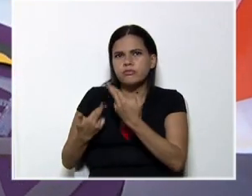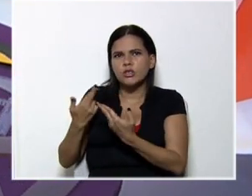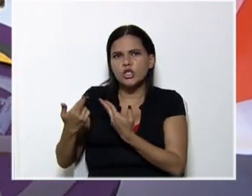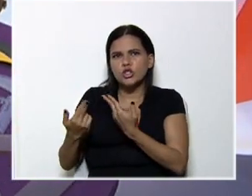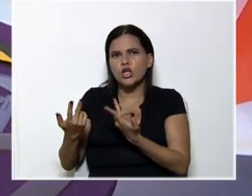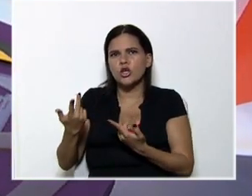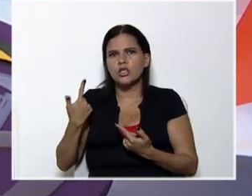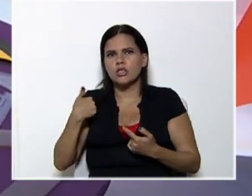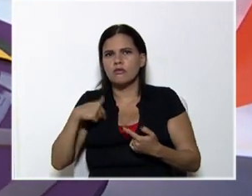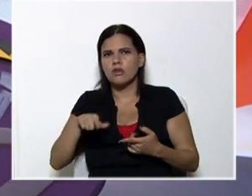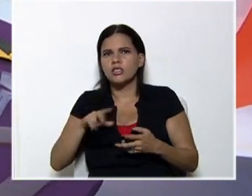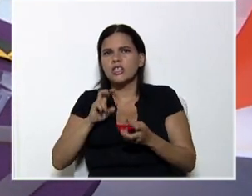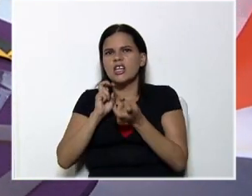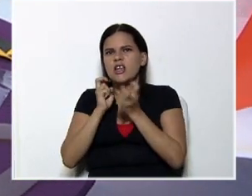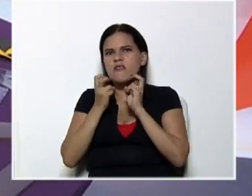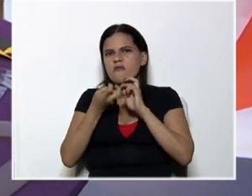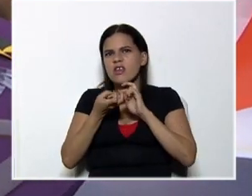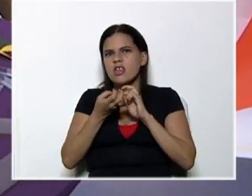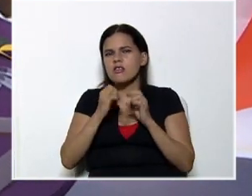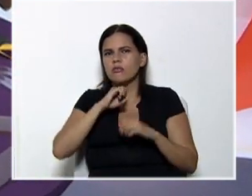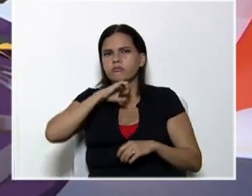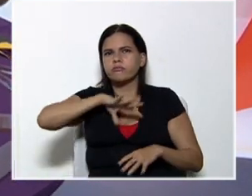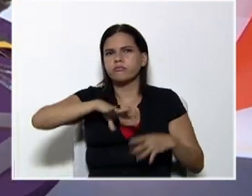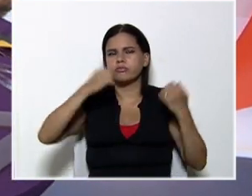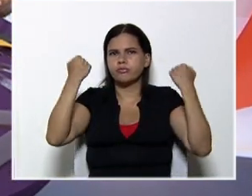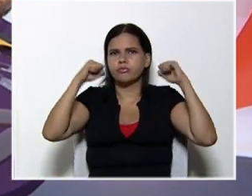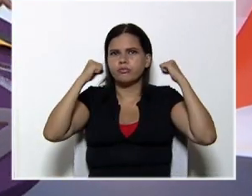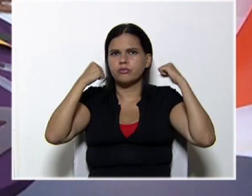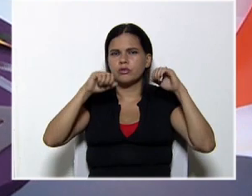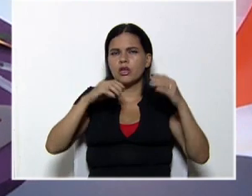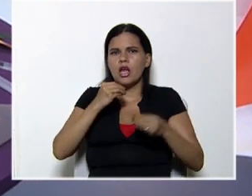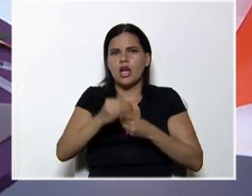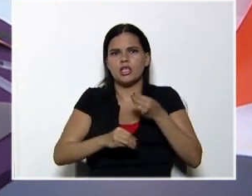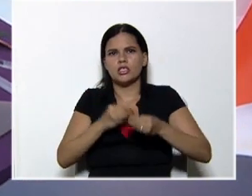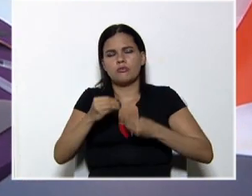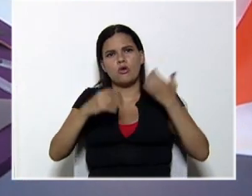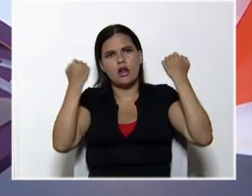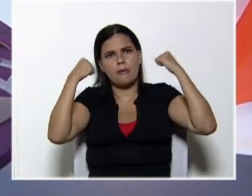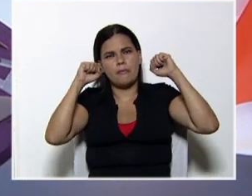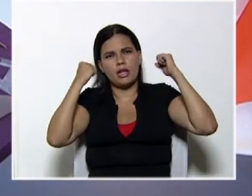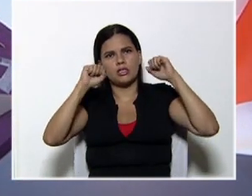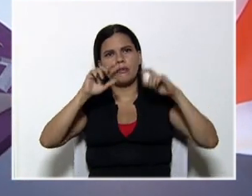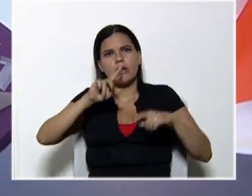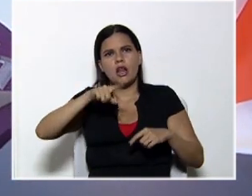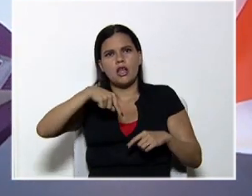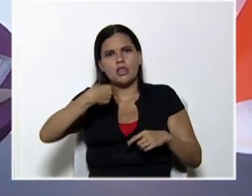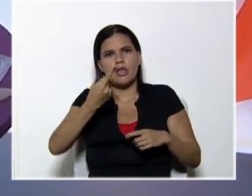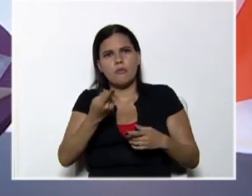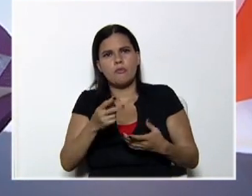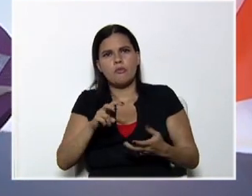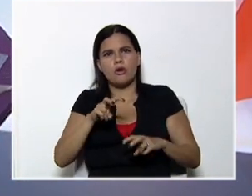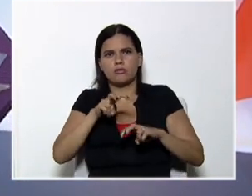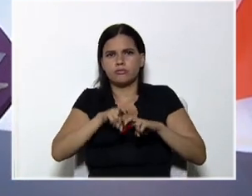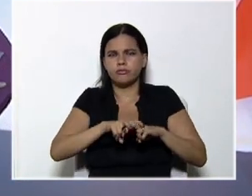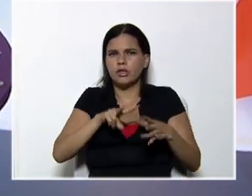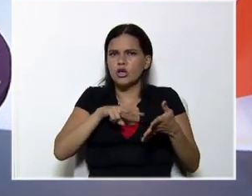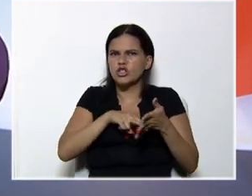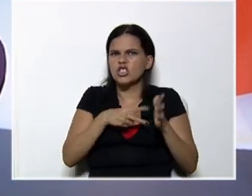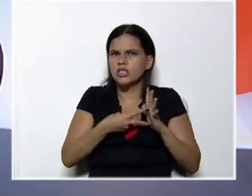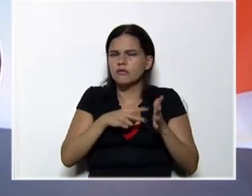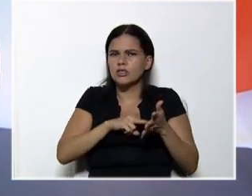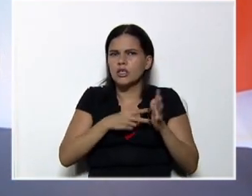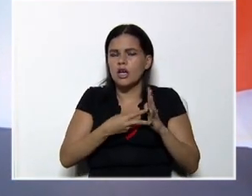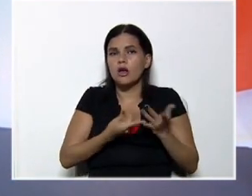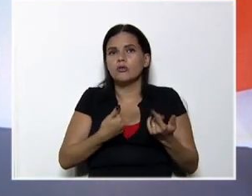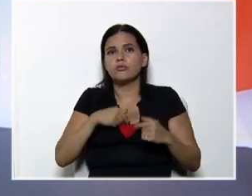que corresponde a este referente teórico práctico. Entonces hacemos desde la práctica para luego pasar a lo que es la conceptualización.